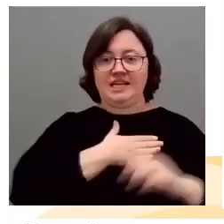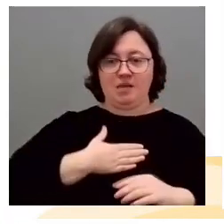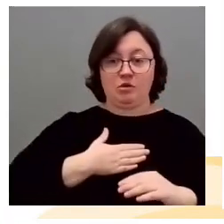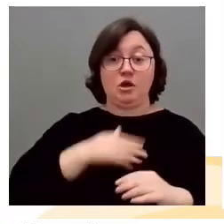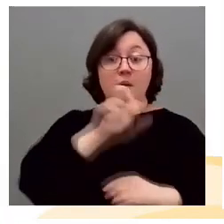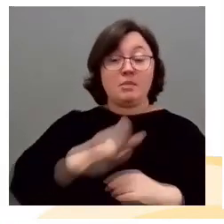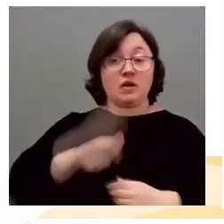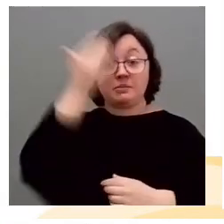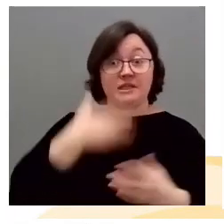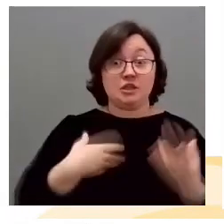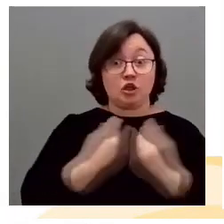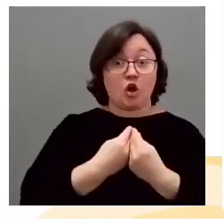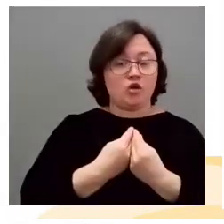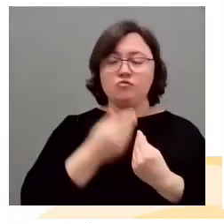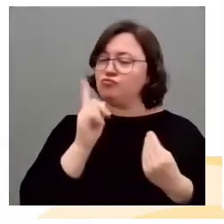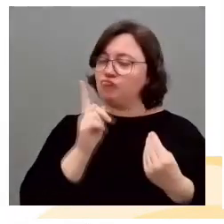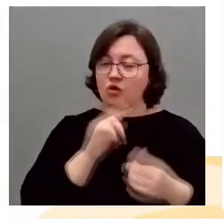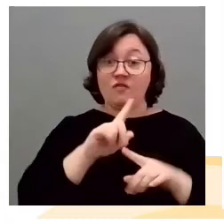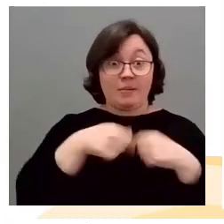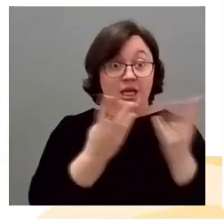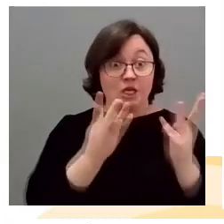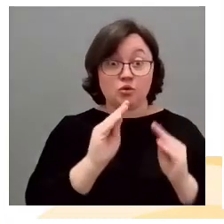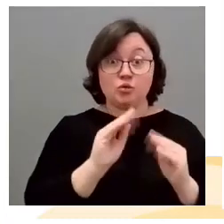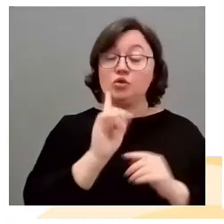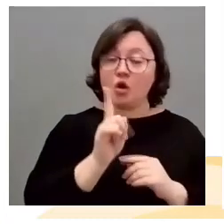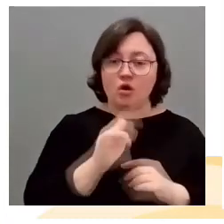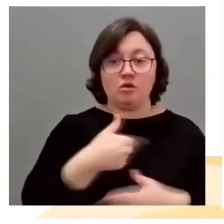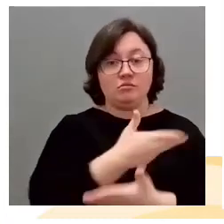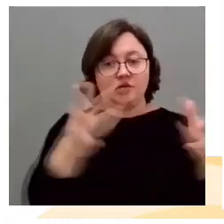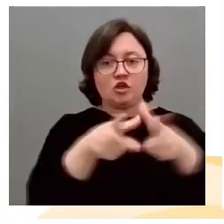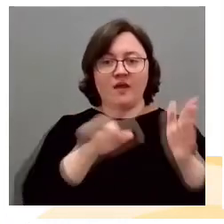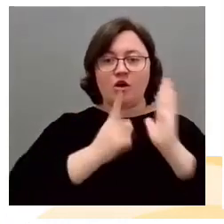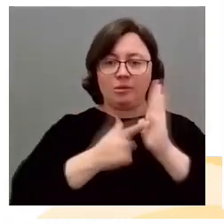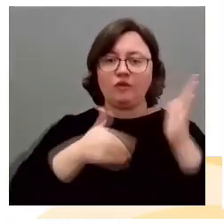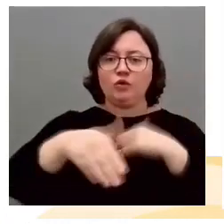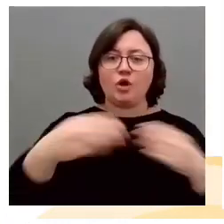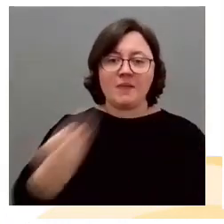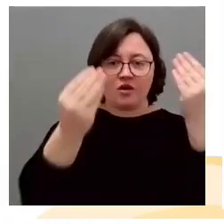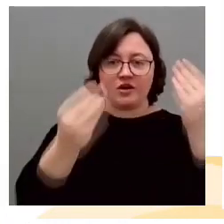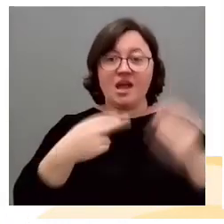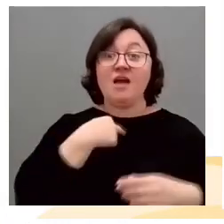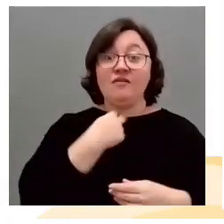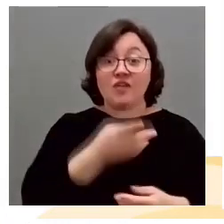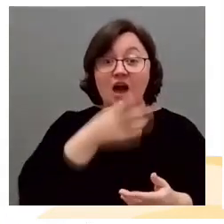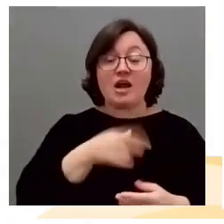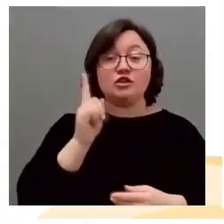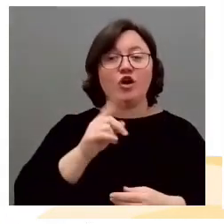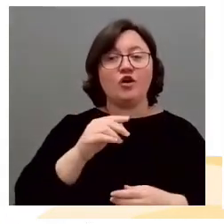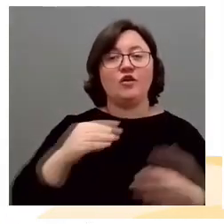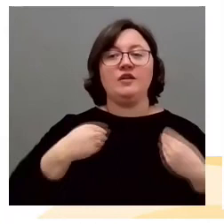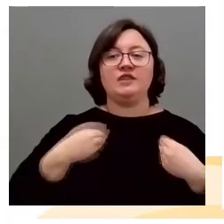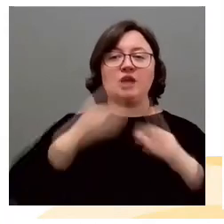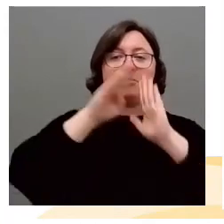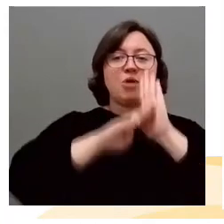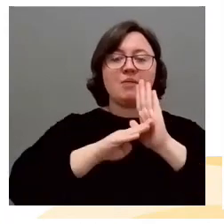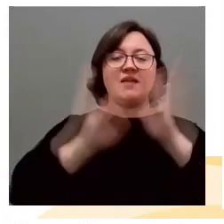las personas con parálisis cerebral y sus familias, sino también para toda la sociedad. Ahora solo queda disfrutar del fantástico programa